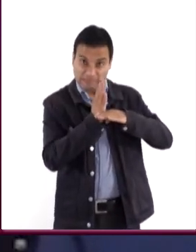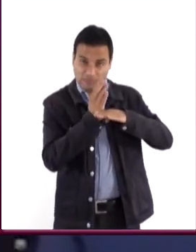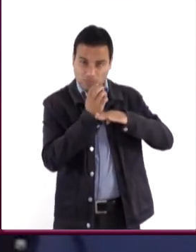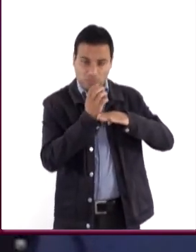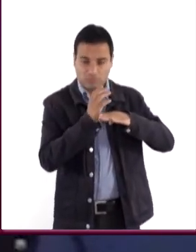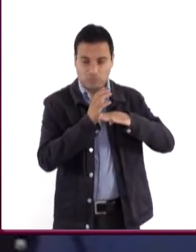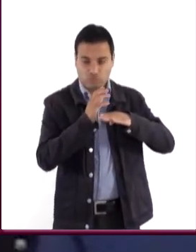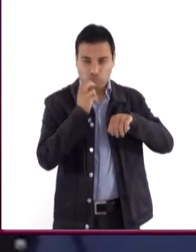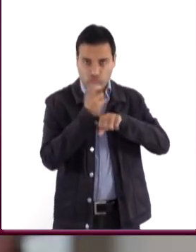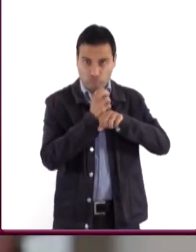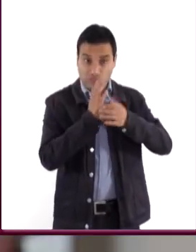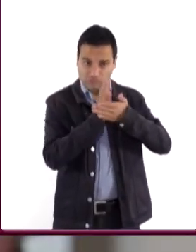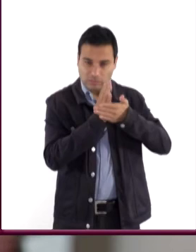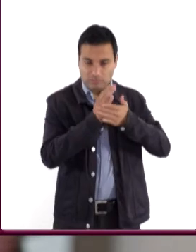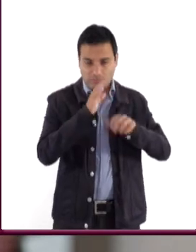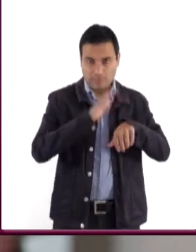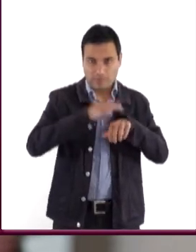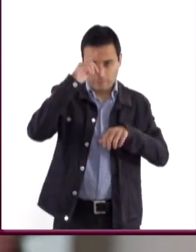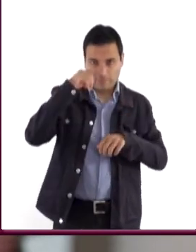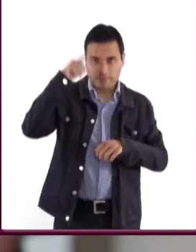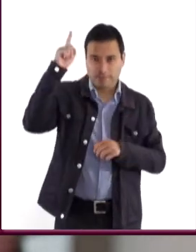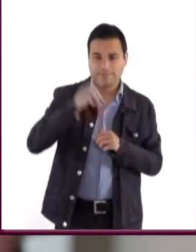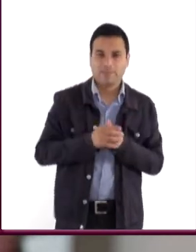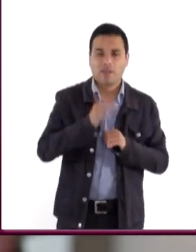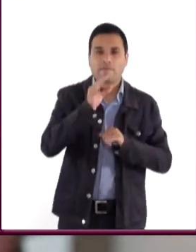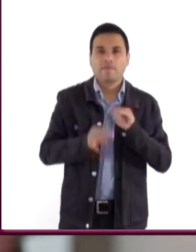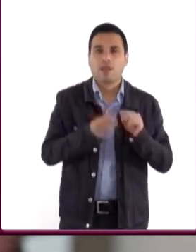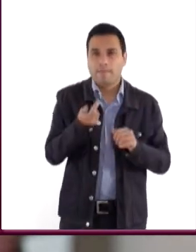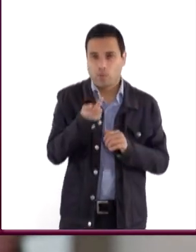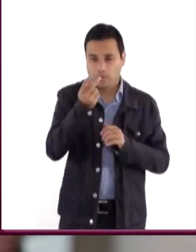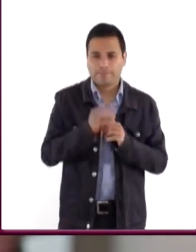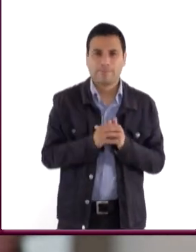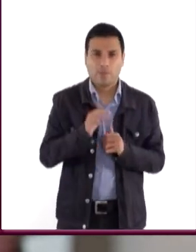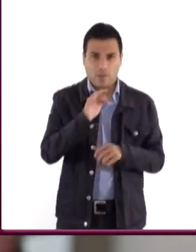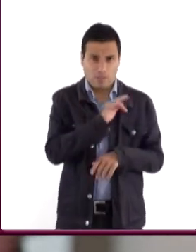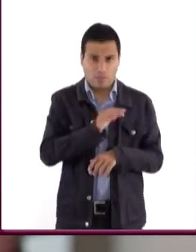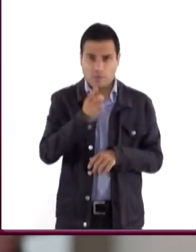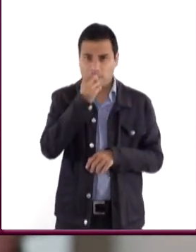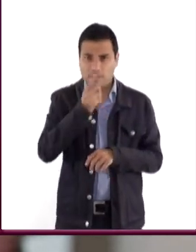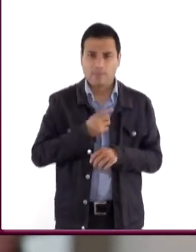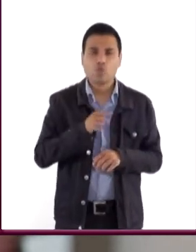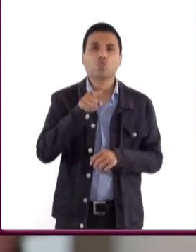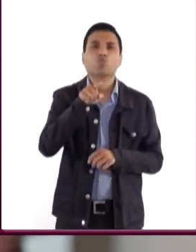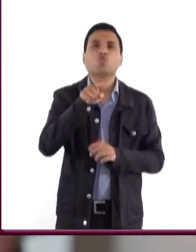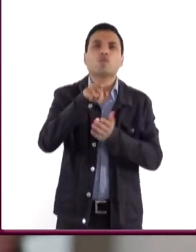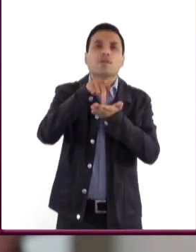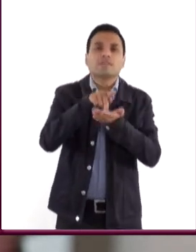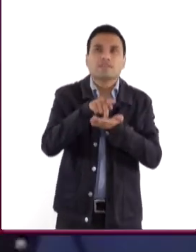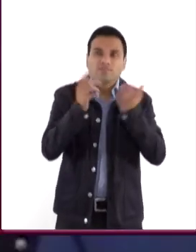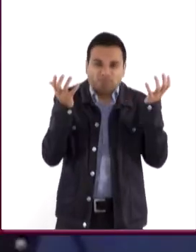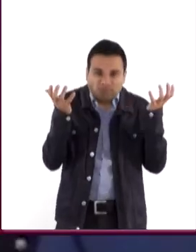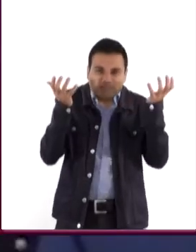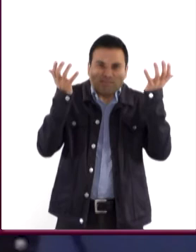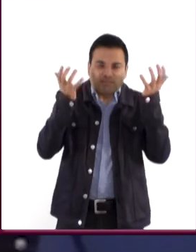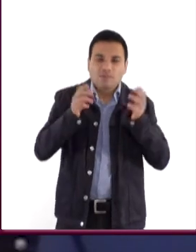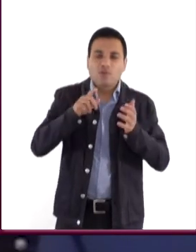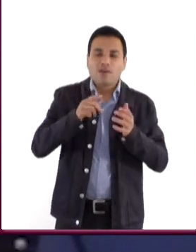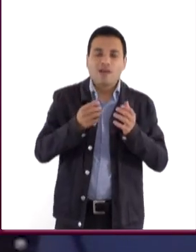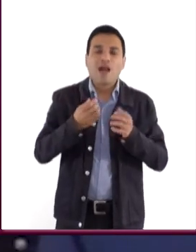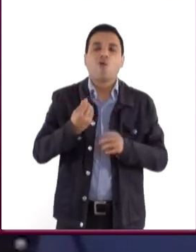homogéneo e isotrópico. Oye, y ya para terminar esta entrevista, ¿tú puedes decirnos cuántas veces puedes soportar tu propio peso? Pues